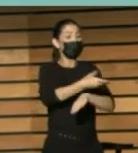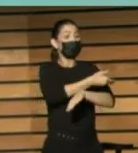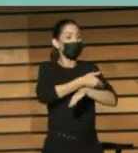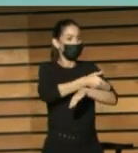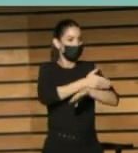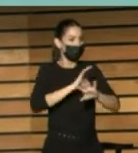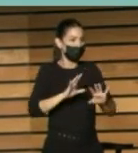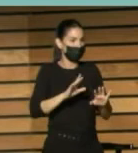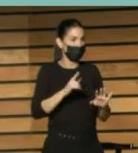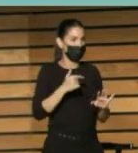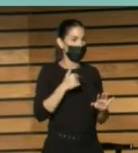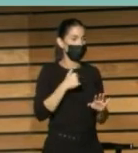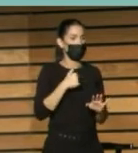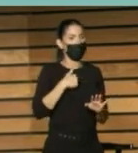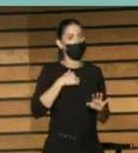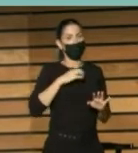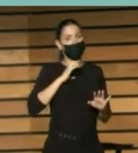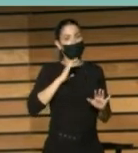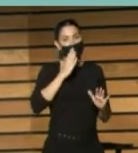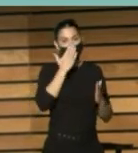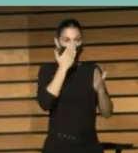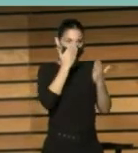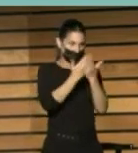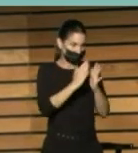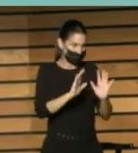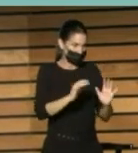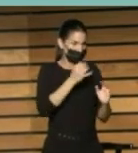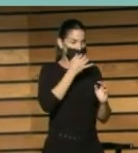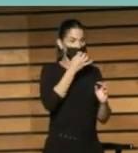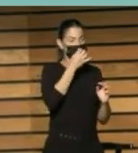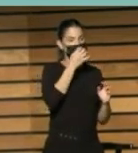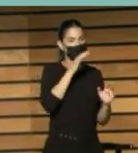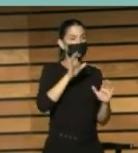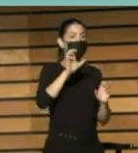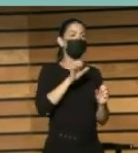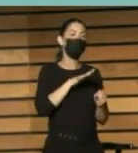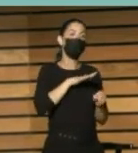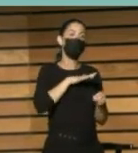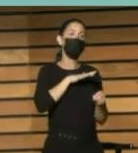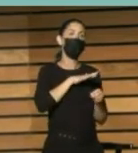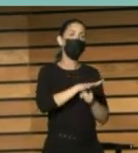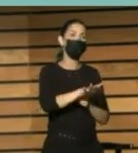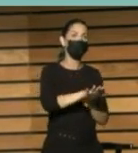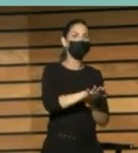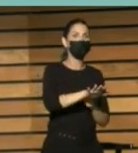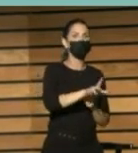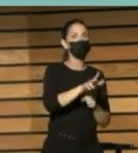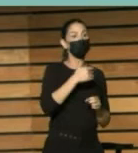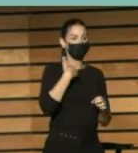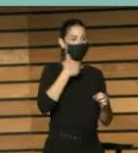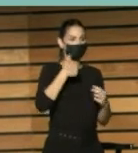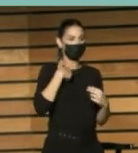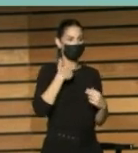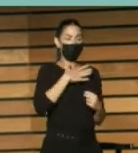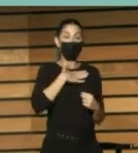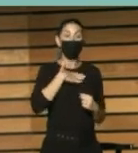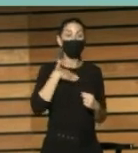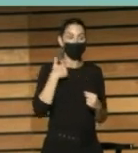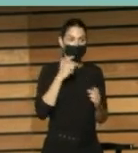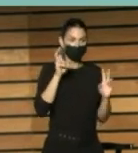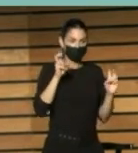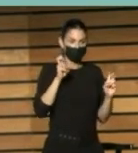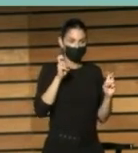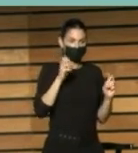ser muy sucinta. Y siempre desde el ámbito, con el ánimo de la colaboración. No es exclusivo ni